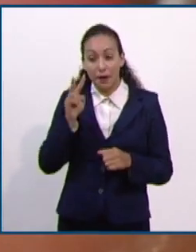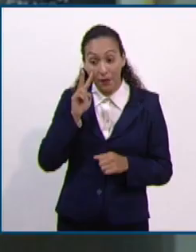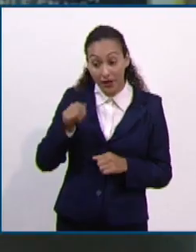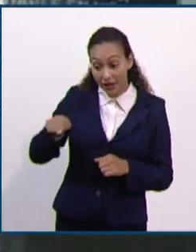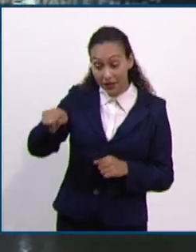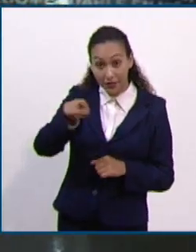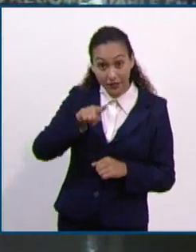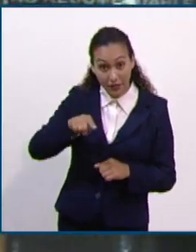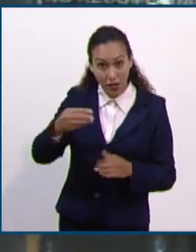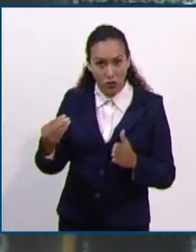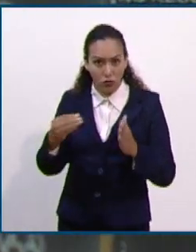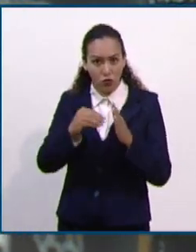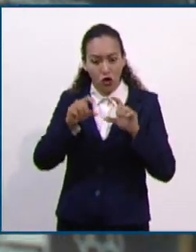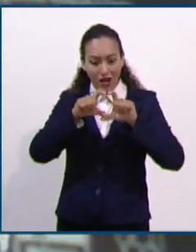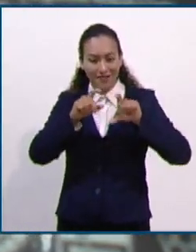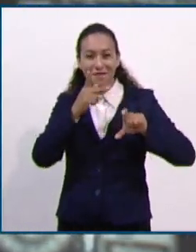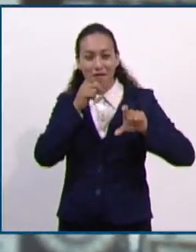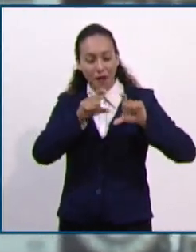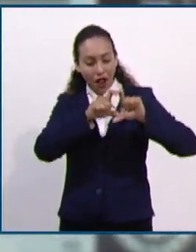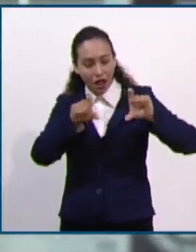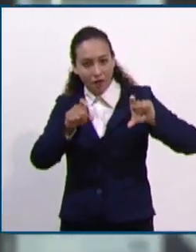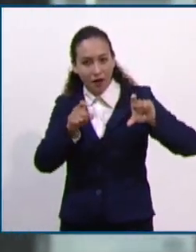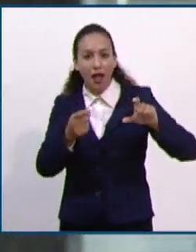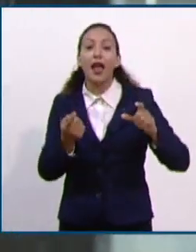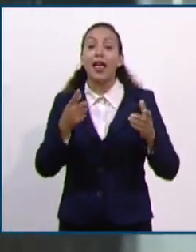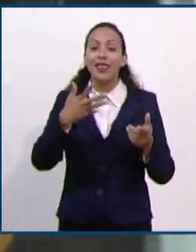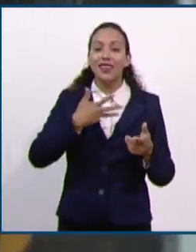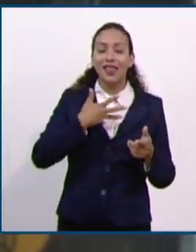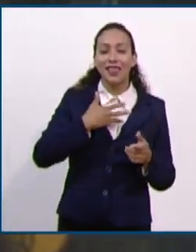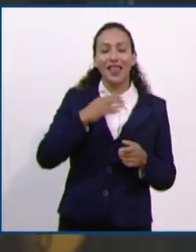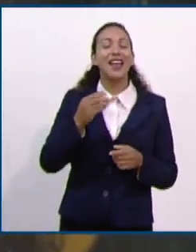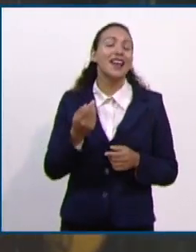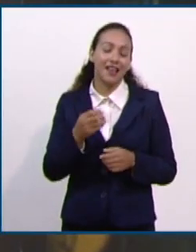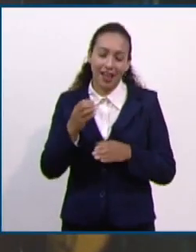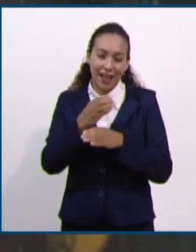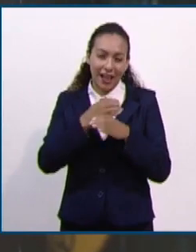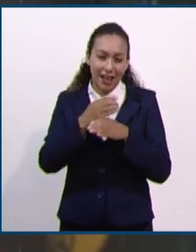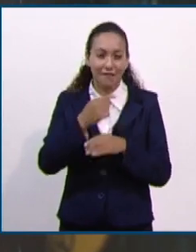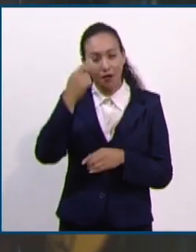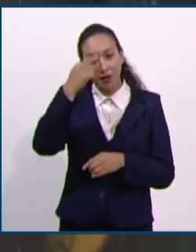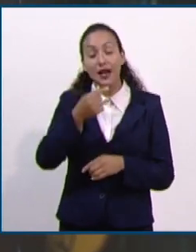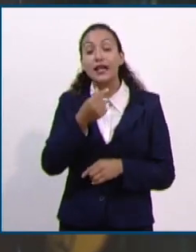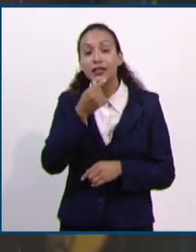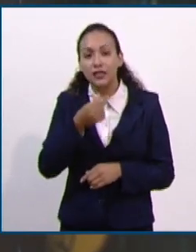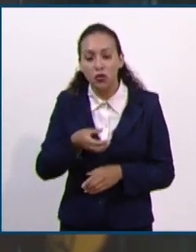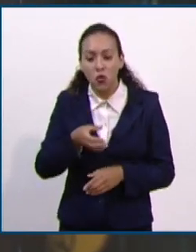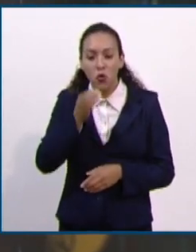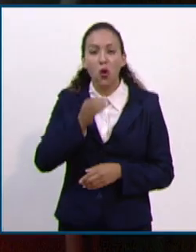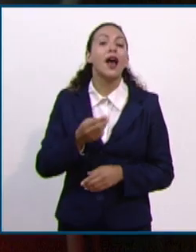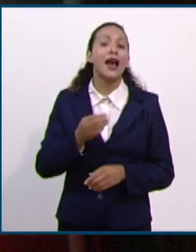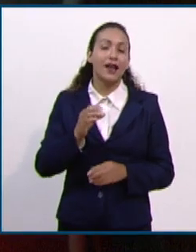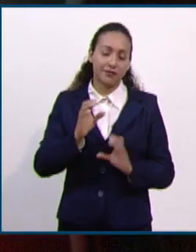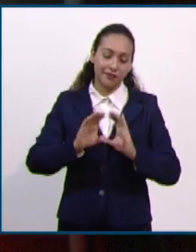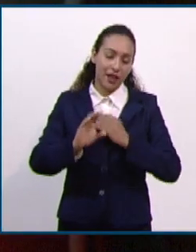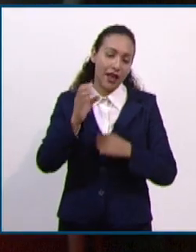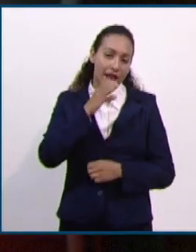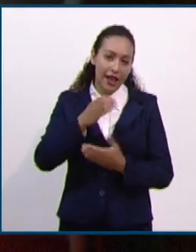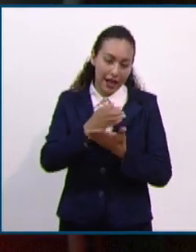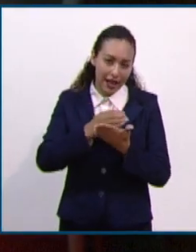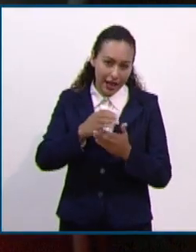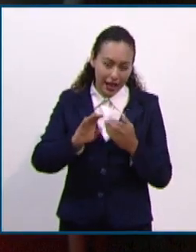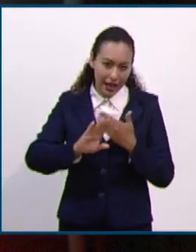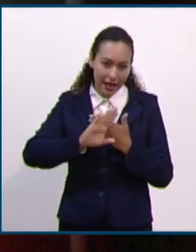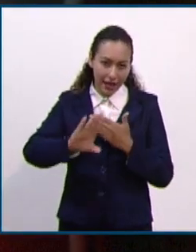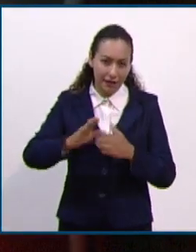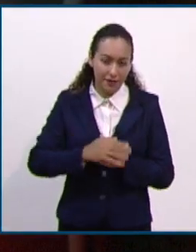a establecer la leyenda contiene cafeína, evitar niños, en productos preenvasados con cafeína adicionada, dan un